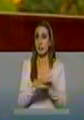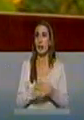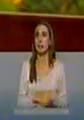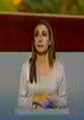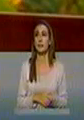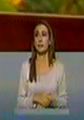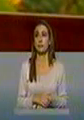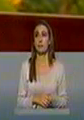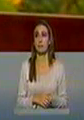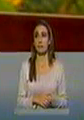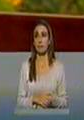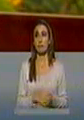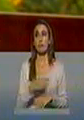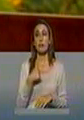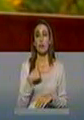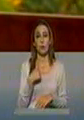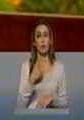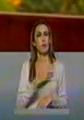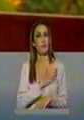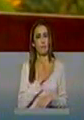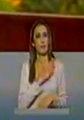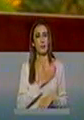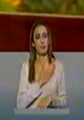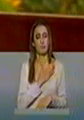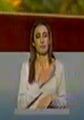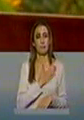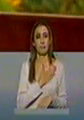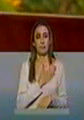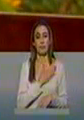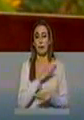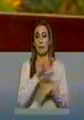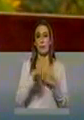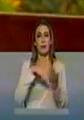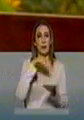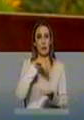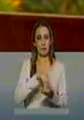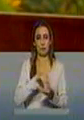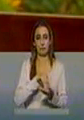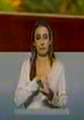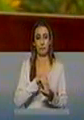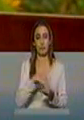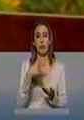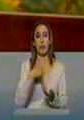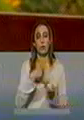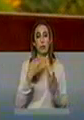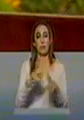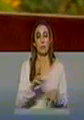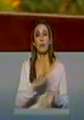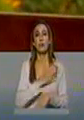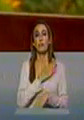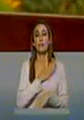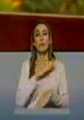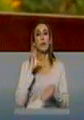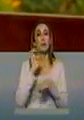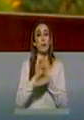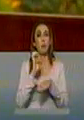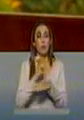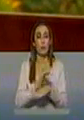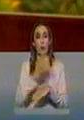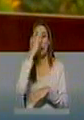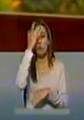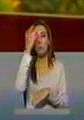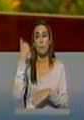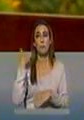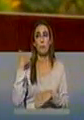es, yo apuesto y confío totalmente en Manabí y Ecuador entero, porque tenemos, así como